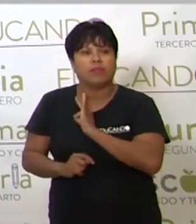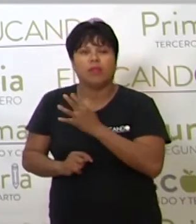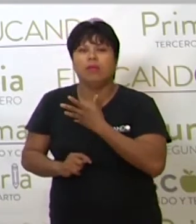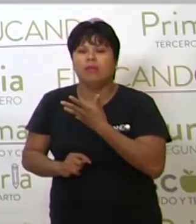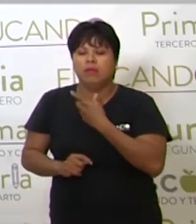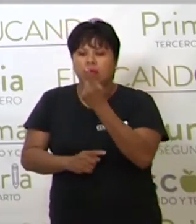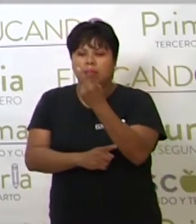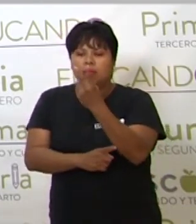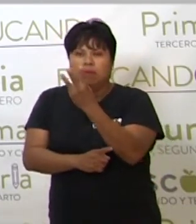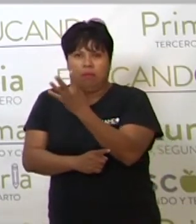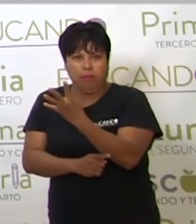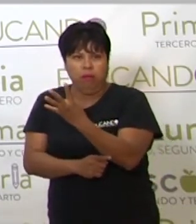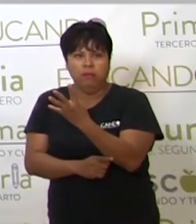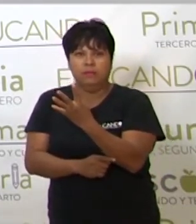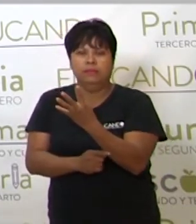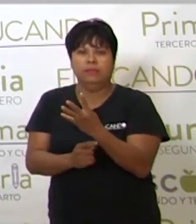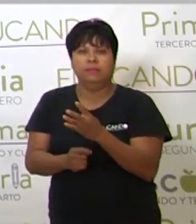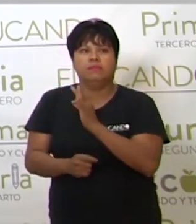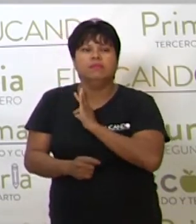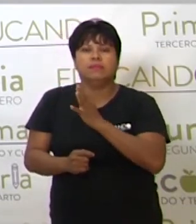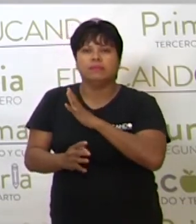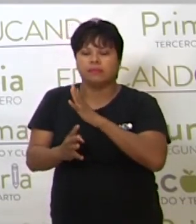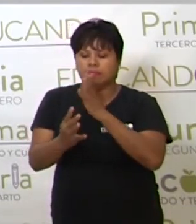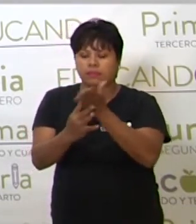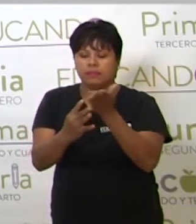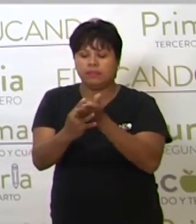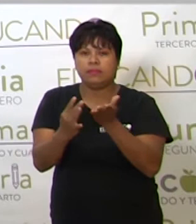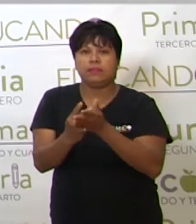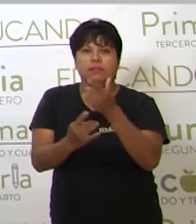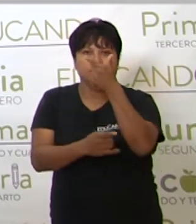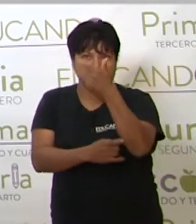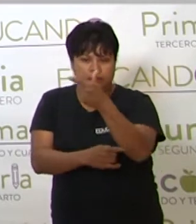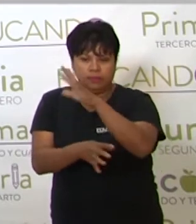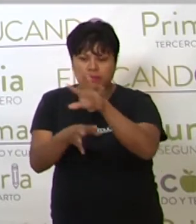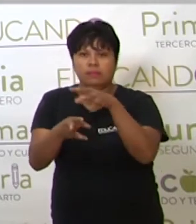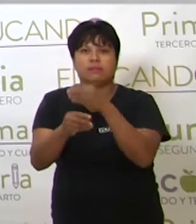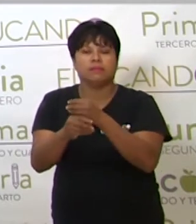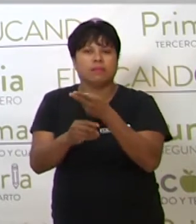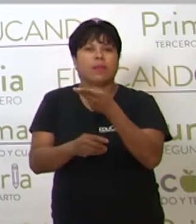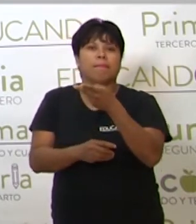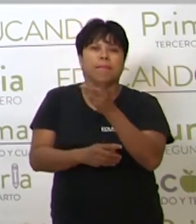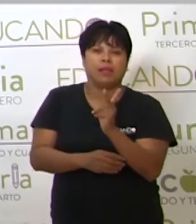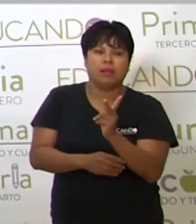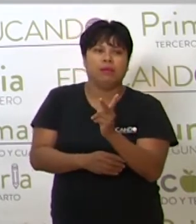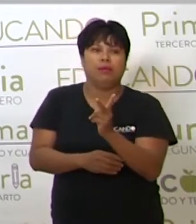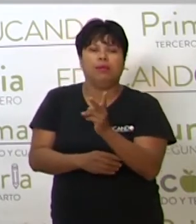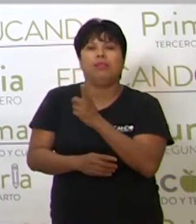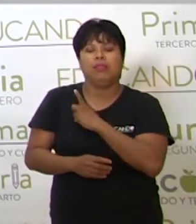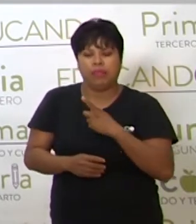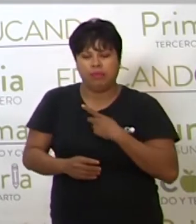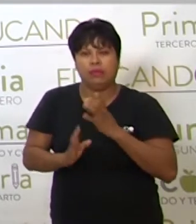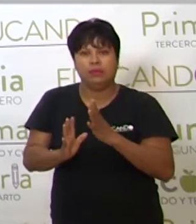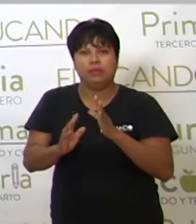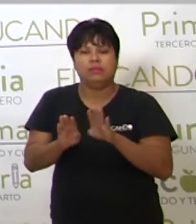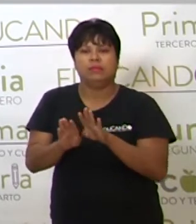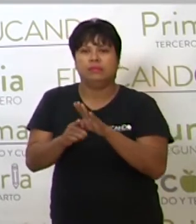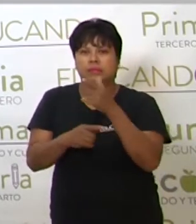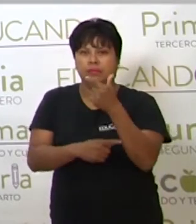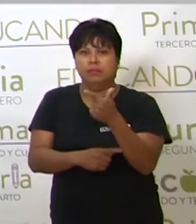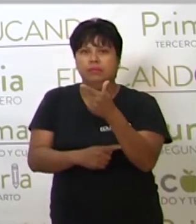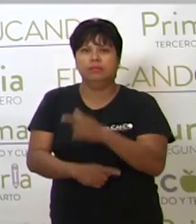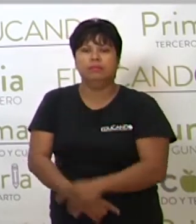234 son debe estar dividido en siete partes es un queso completo pero debe estar fraccionado en siete